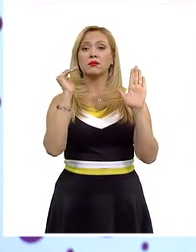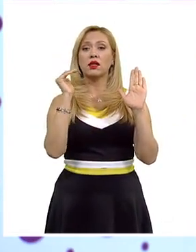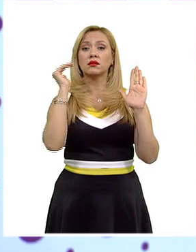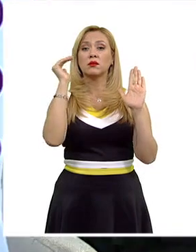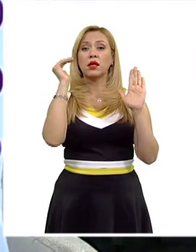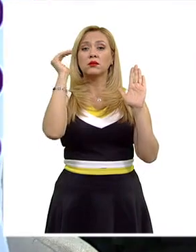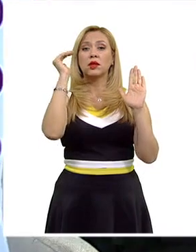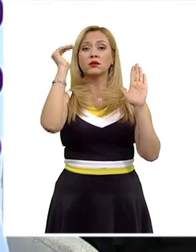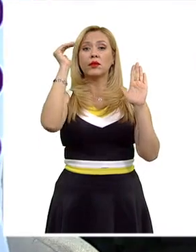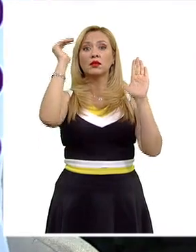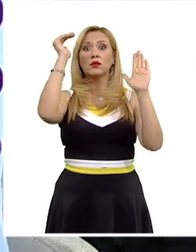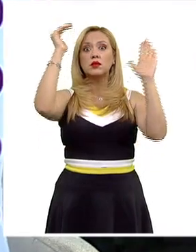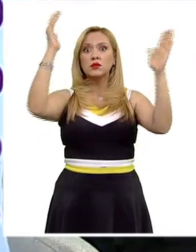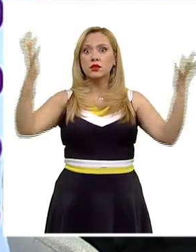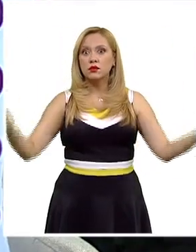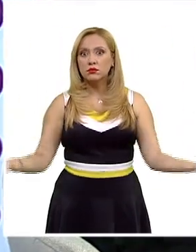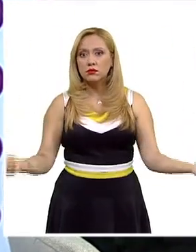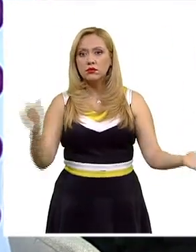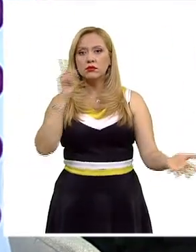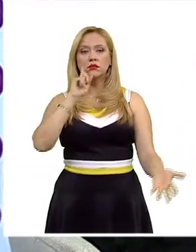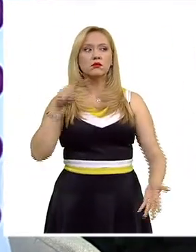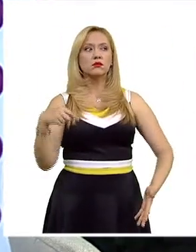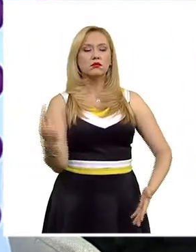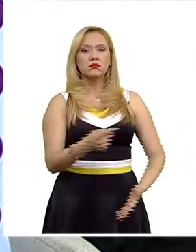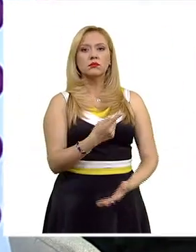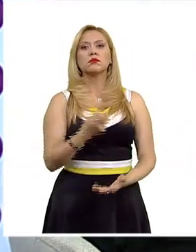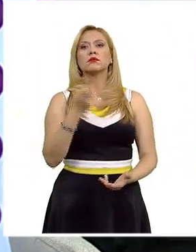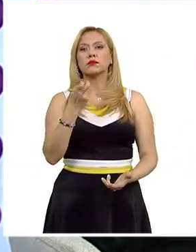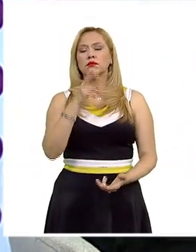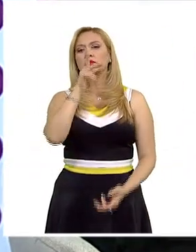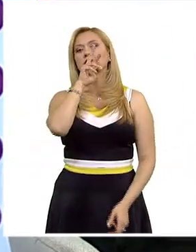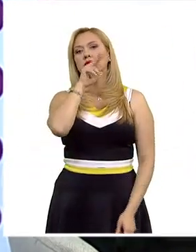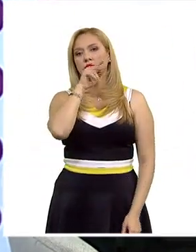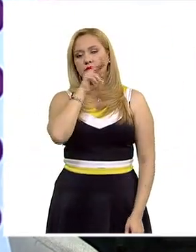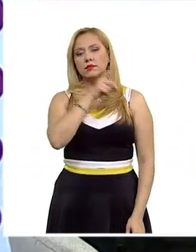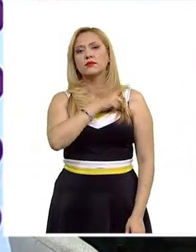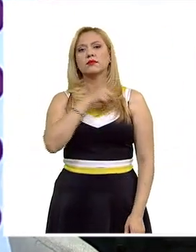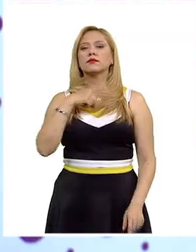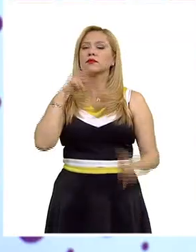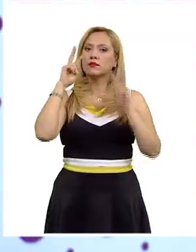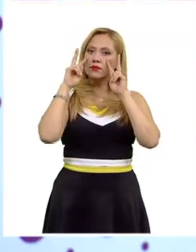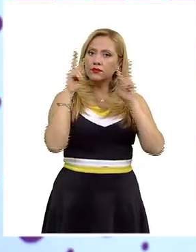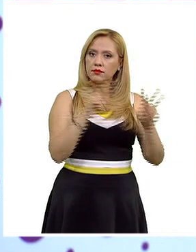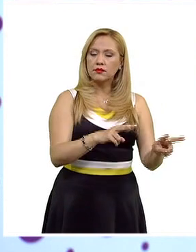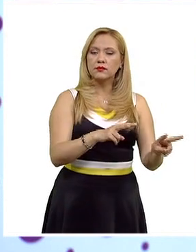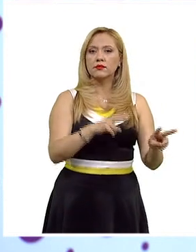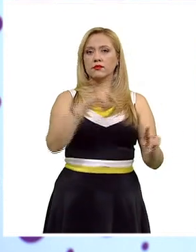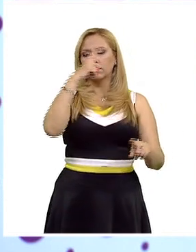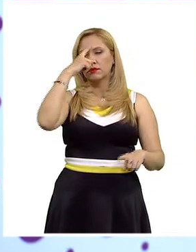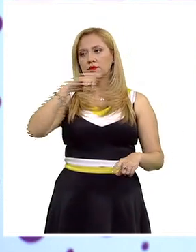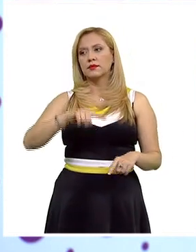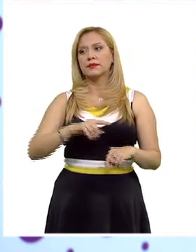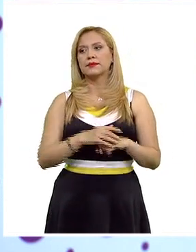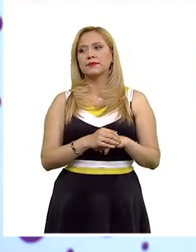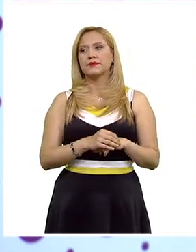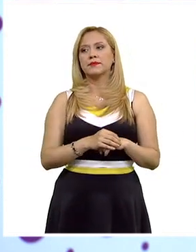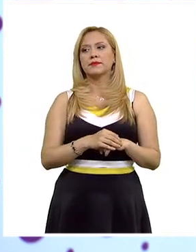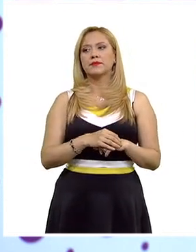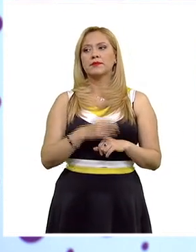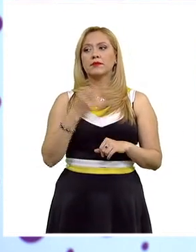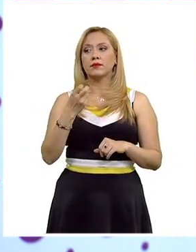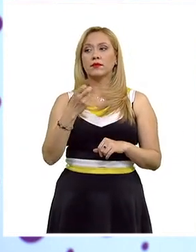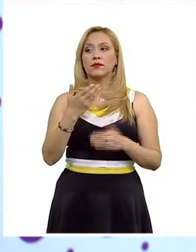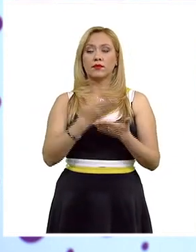ese núcleo común de las mujeres es también una preocupación que hay que mirar, y regularmente lo que